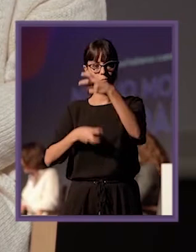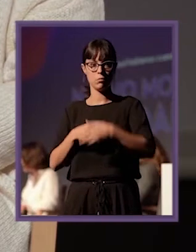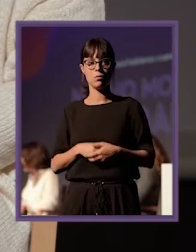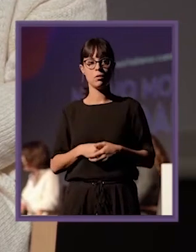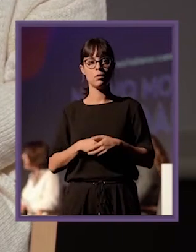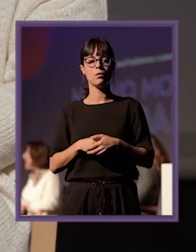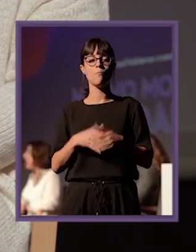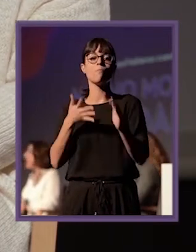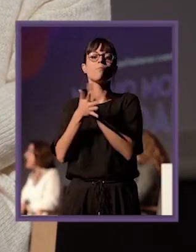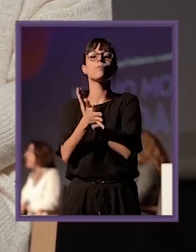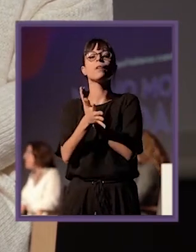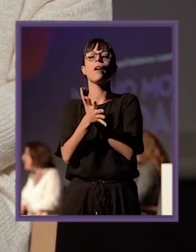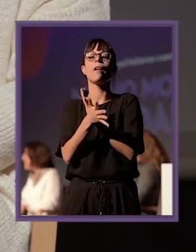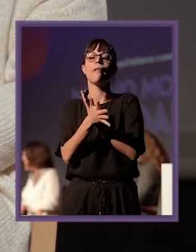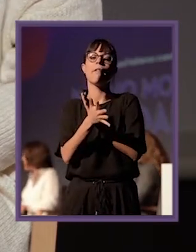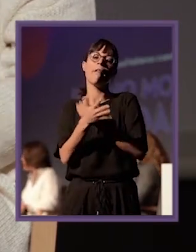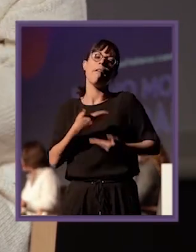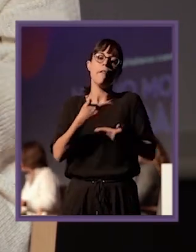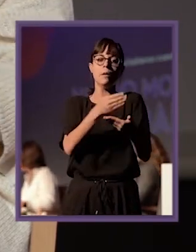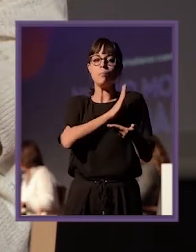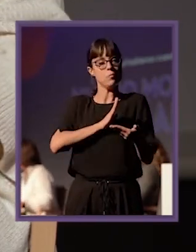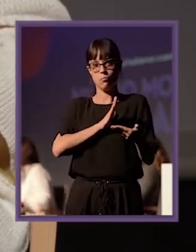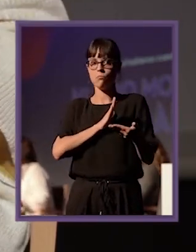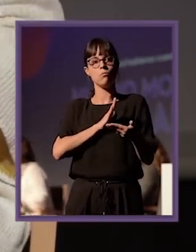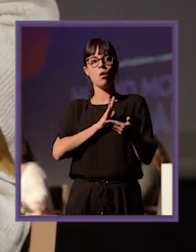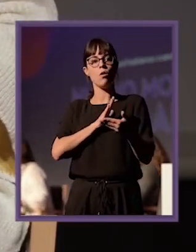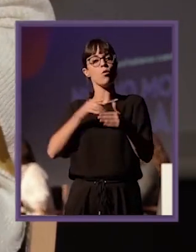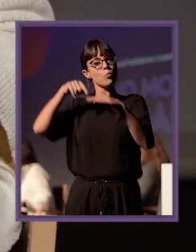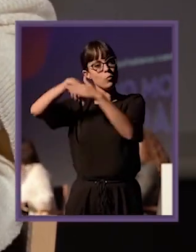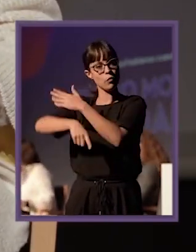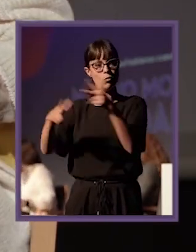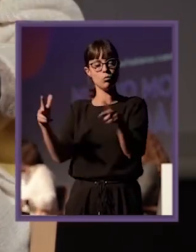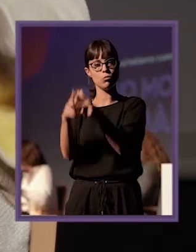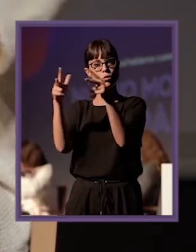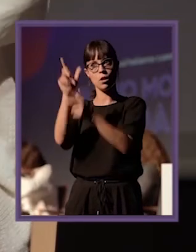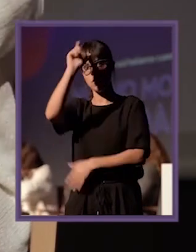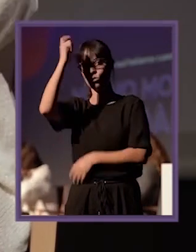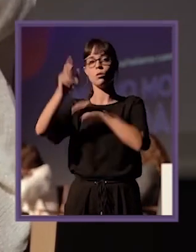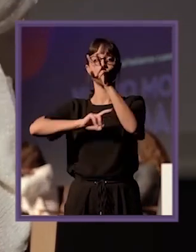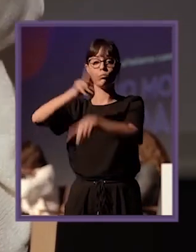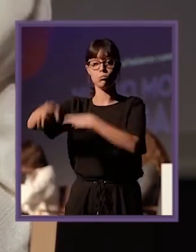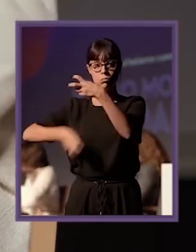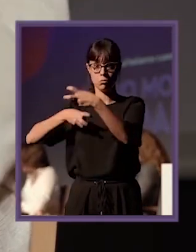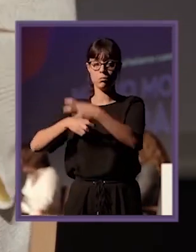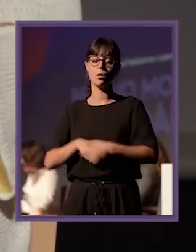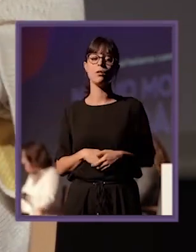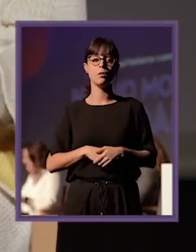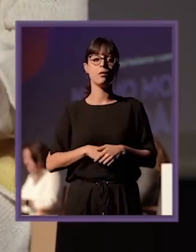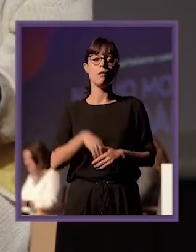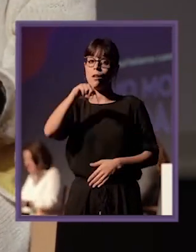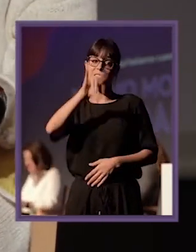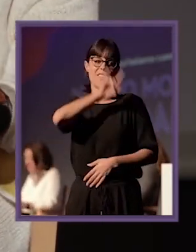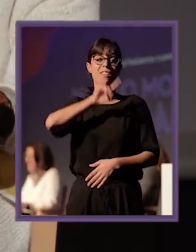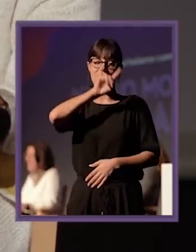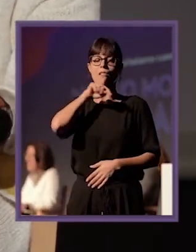y hasta dónde queremos llegar. No sé si en la civilización en su complejo si nos van a cuidar o copiar tanto, pero en Canarias desde luego que sí.